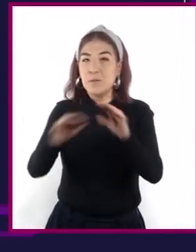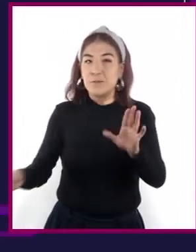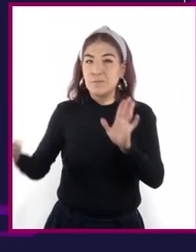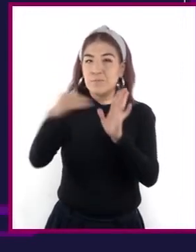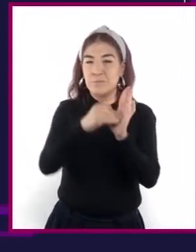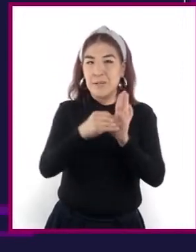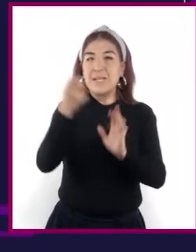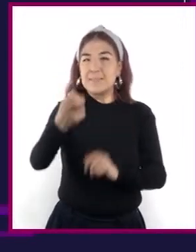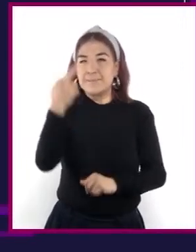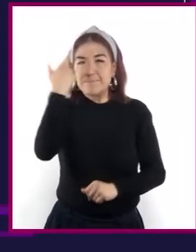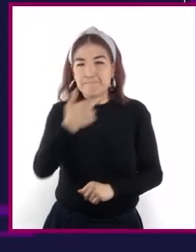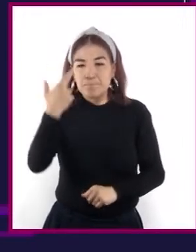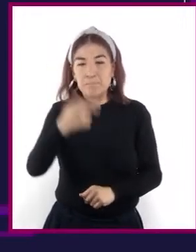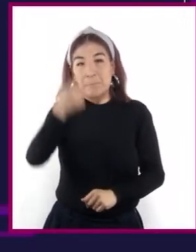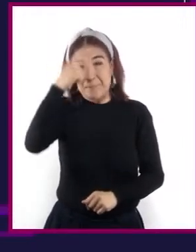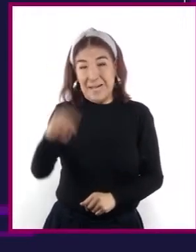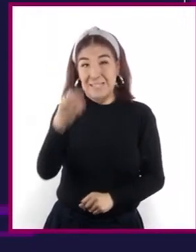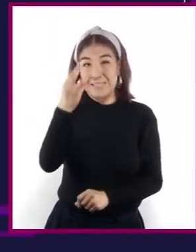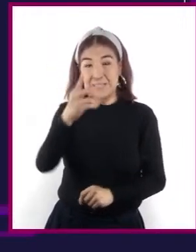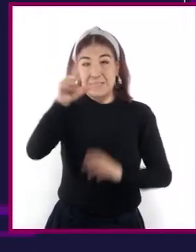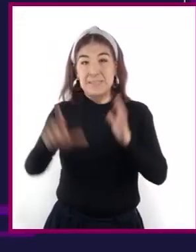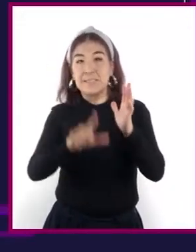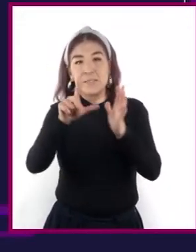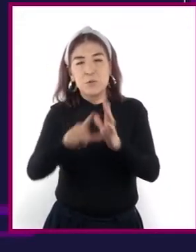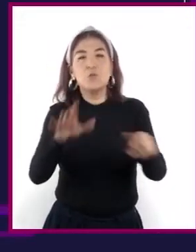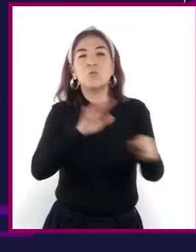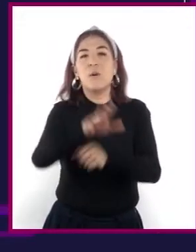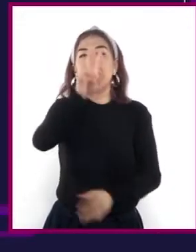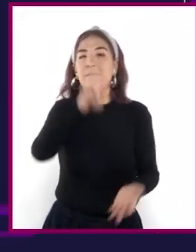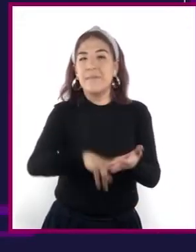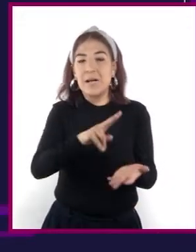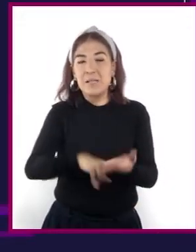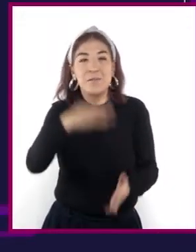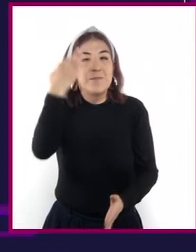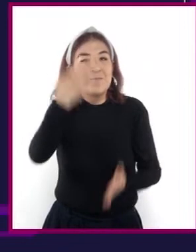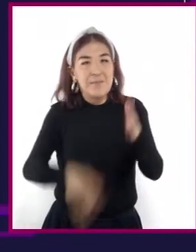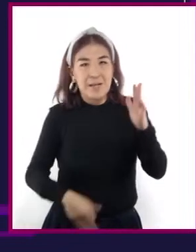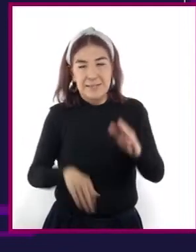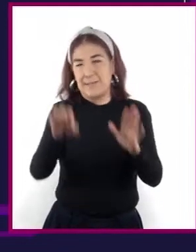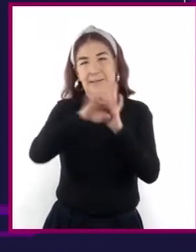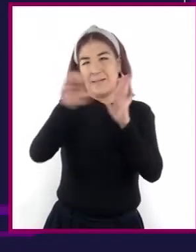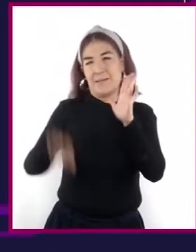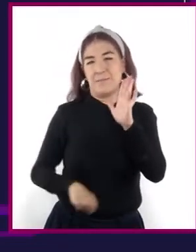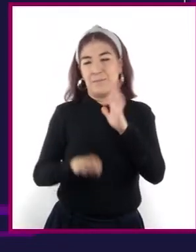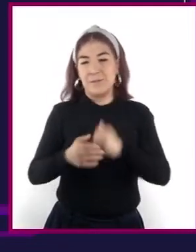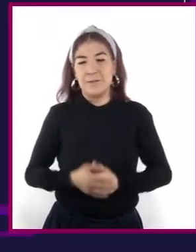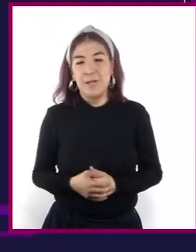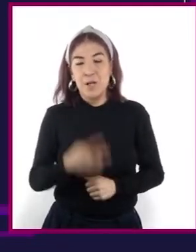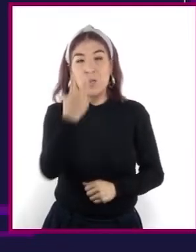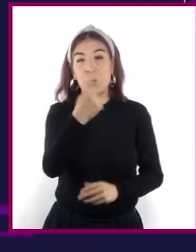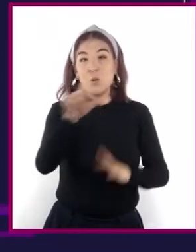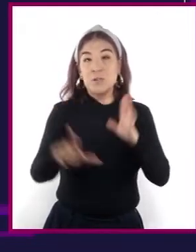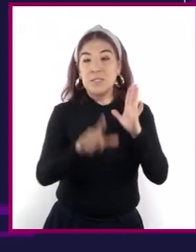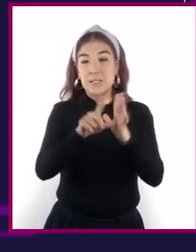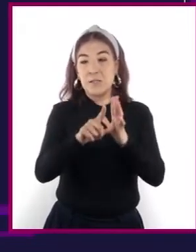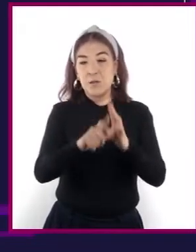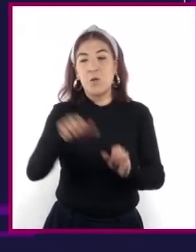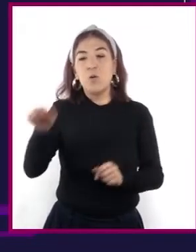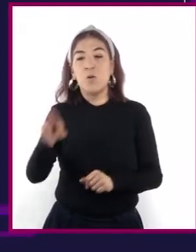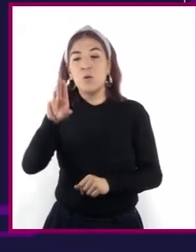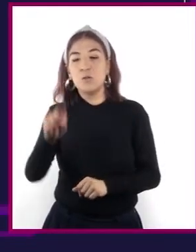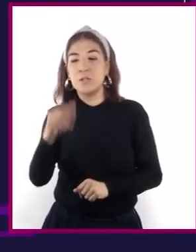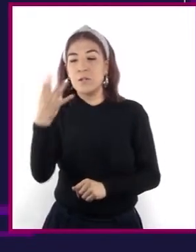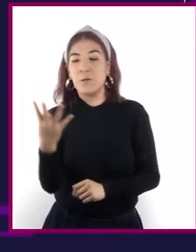3 litros establecemos una proporción en que hay un valor faltante. Por ejemplo, 2 litros es a